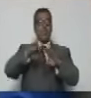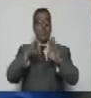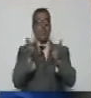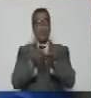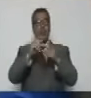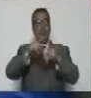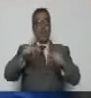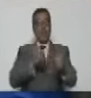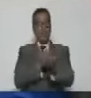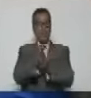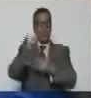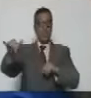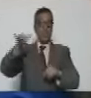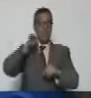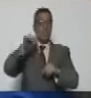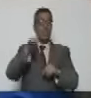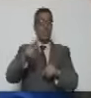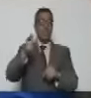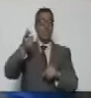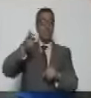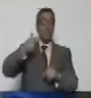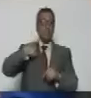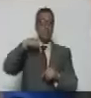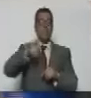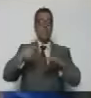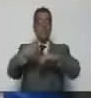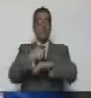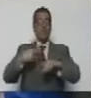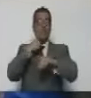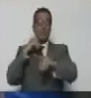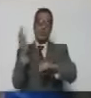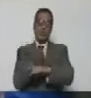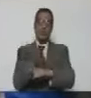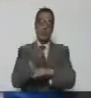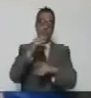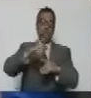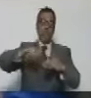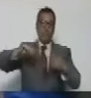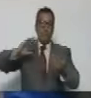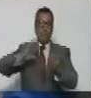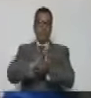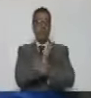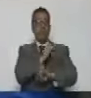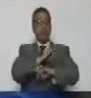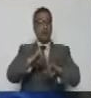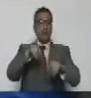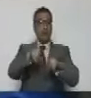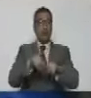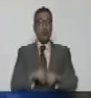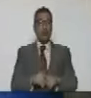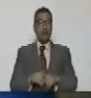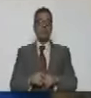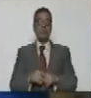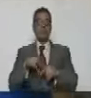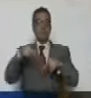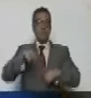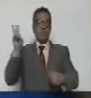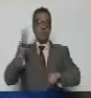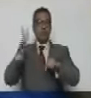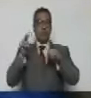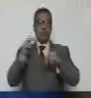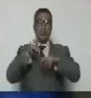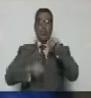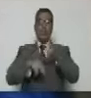también seguir denunciando a quienes buscan vejarla, ultrajarla, dañarla. Y desde Venezuela